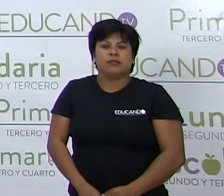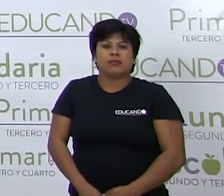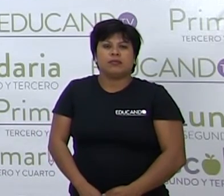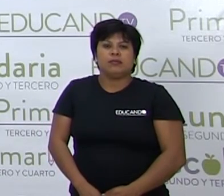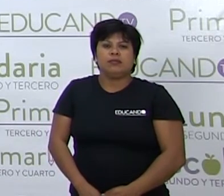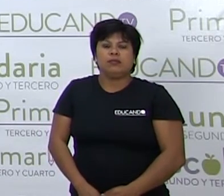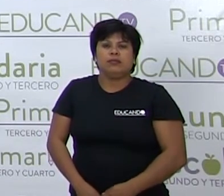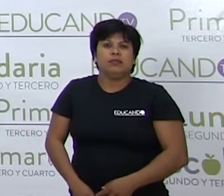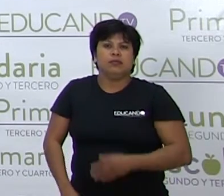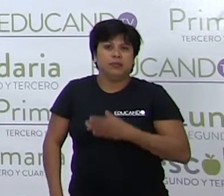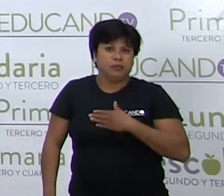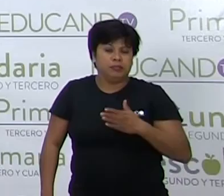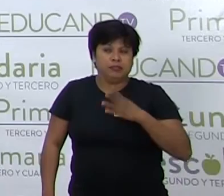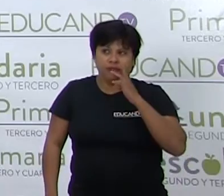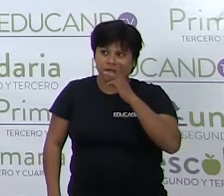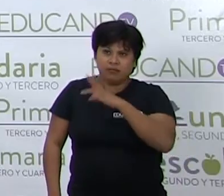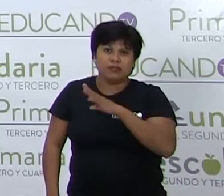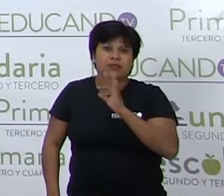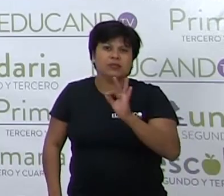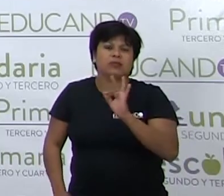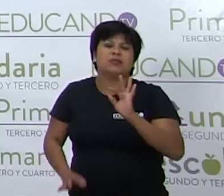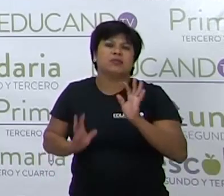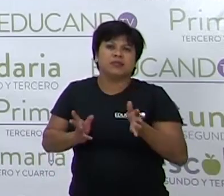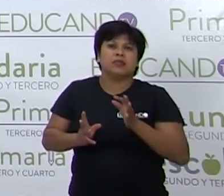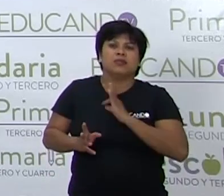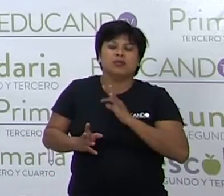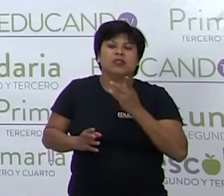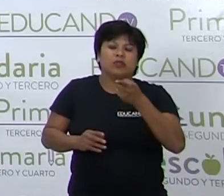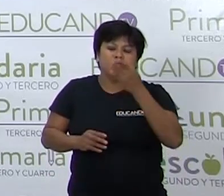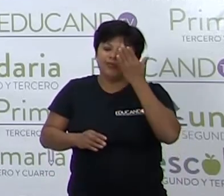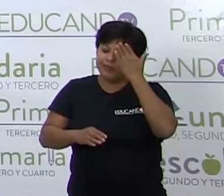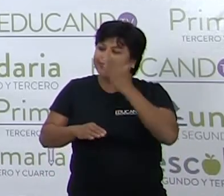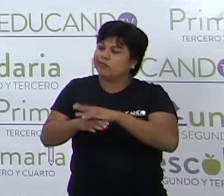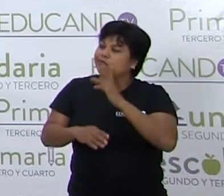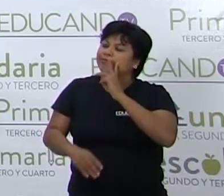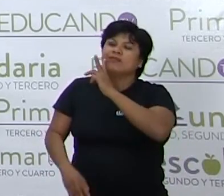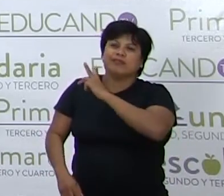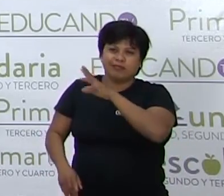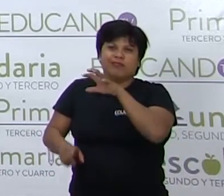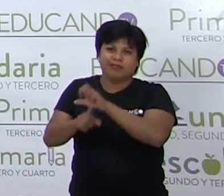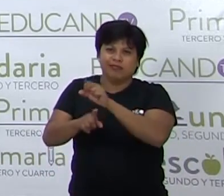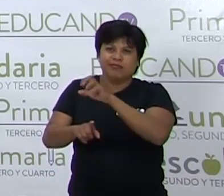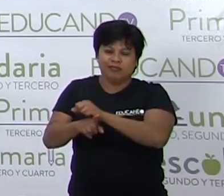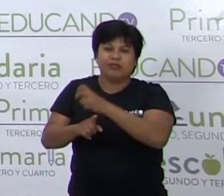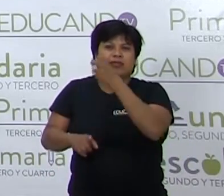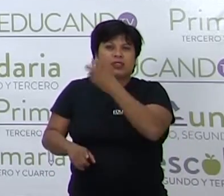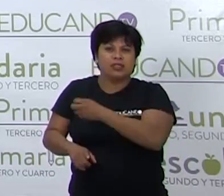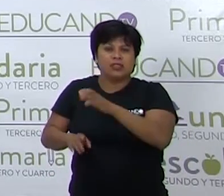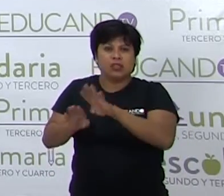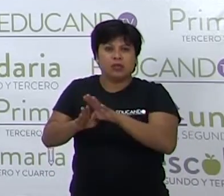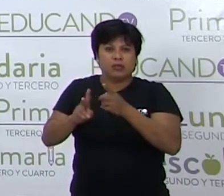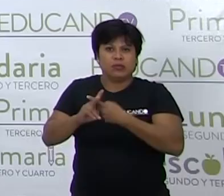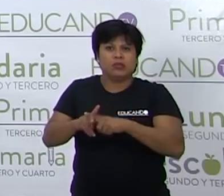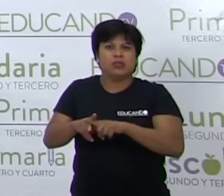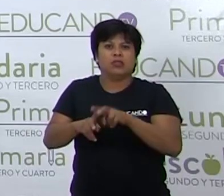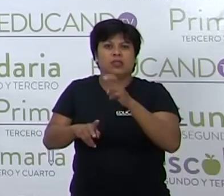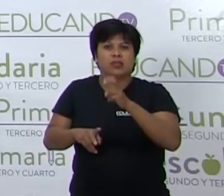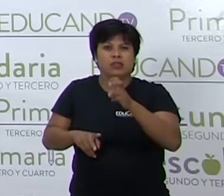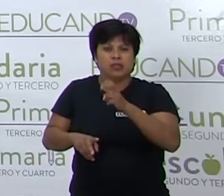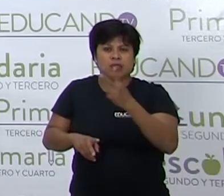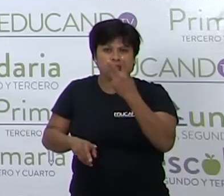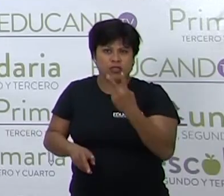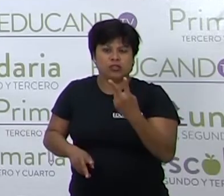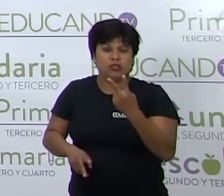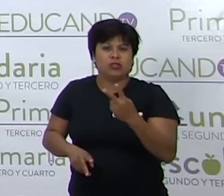bueno no sé no también pero yo estoy seguro que ya te podrás dar cuenta a partir de esta de esta figura o de estas dos figuras